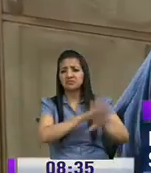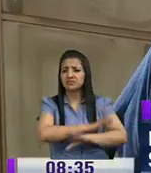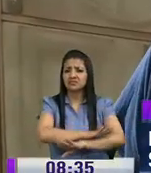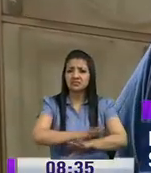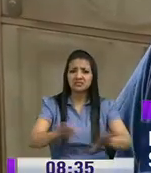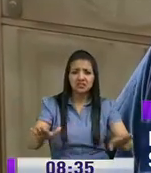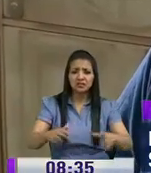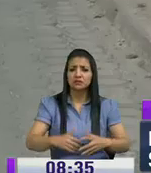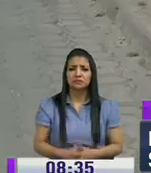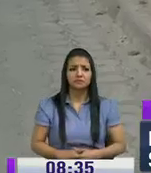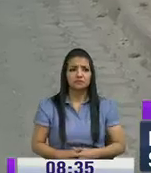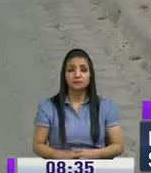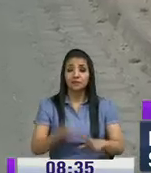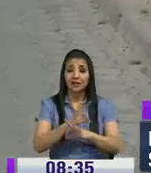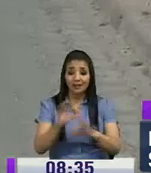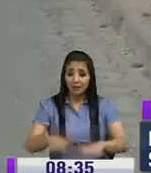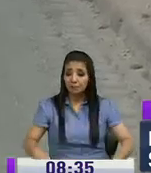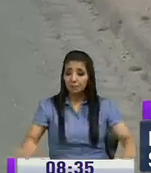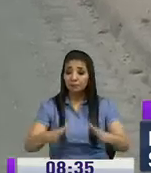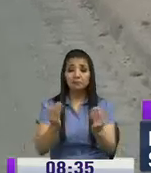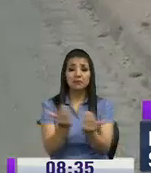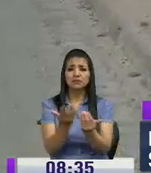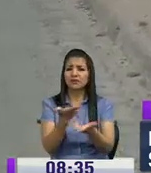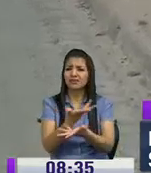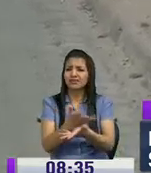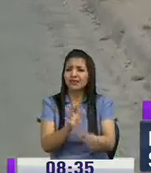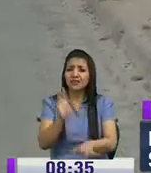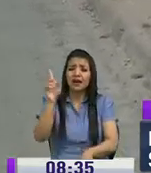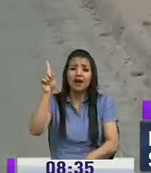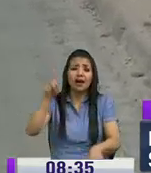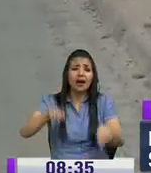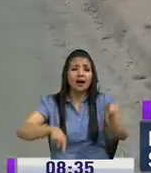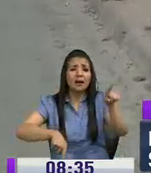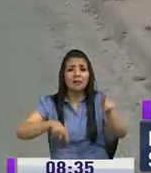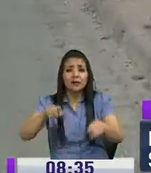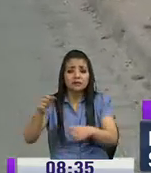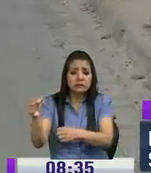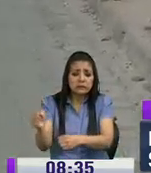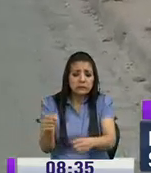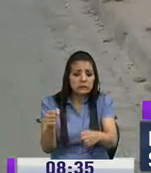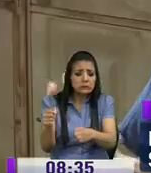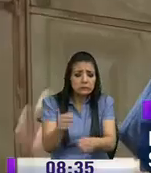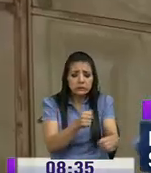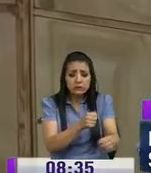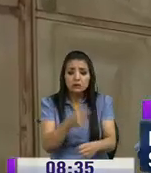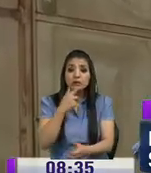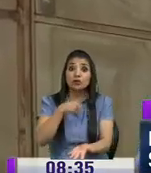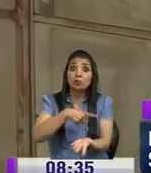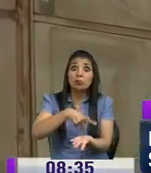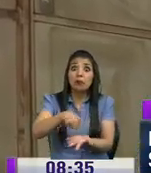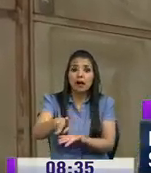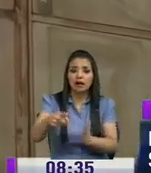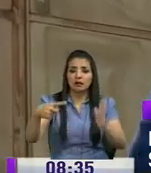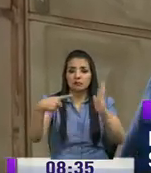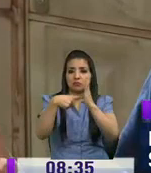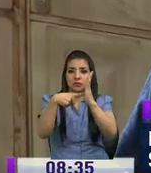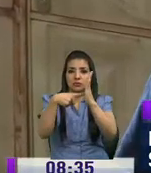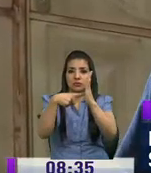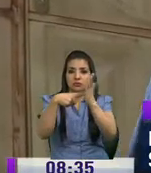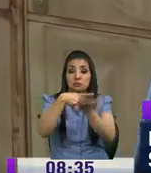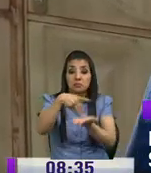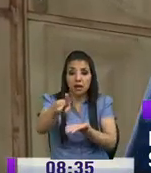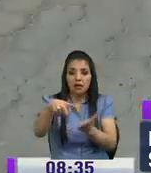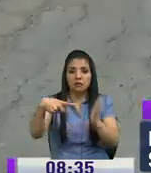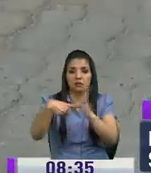los señores que hacen la limpieza. Aquí rara vez pasa un barrendero y nosotros pagamos siempre para que se haga